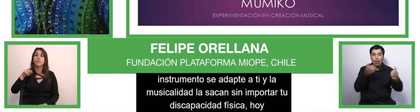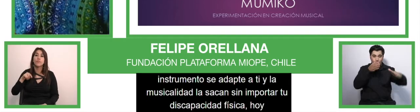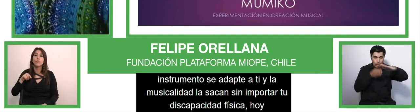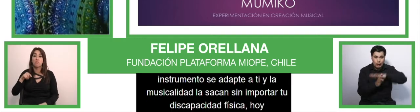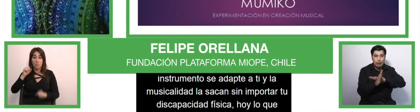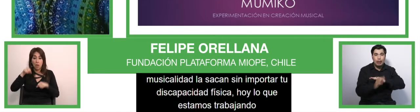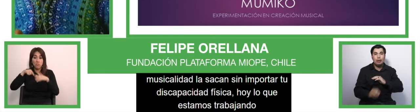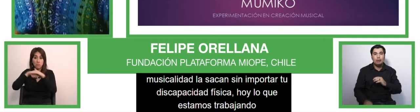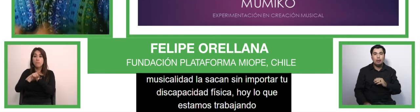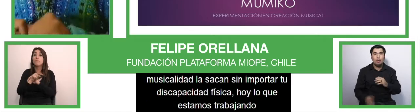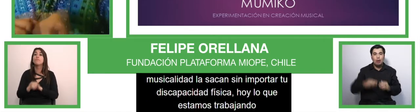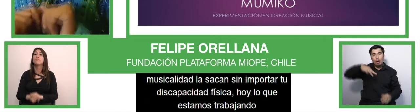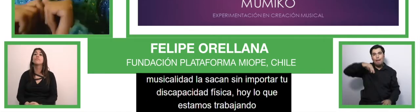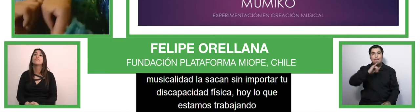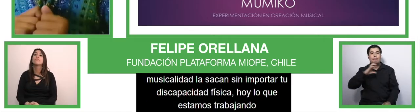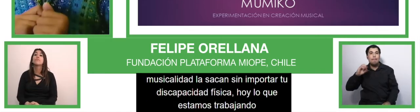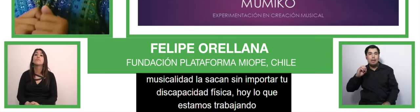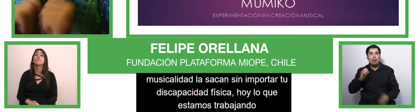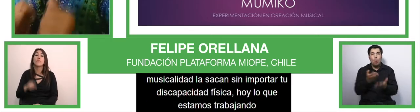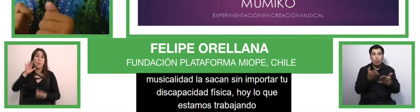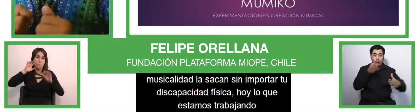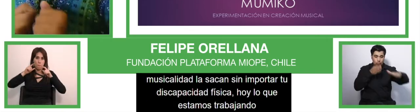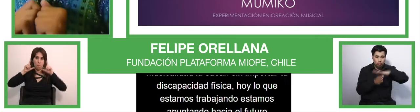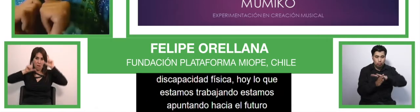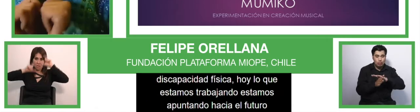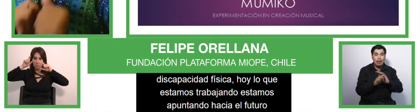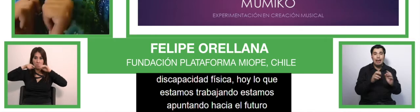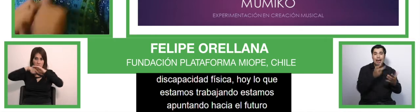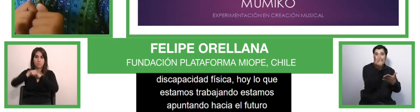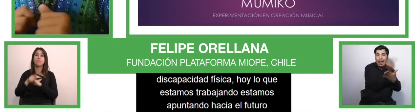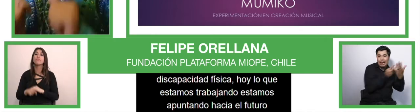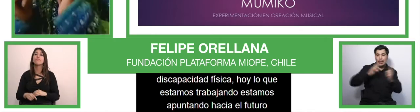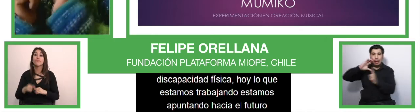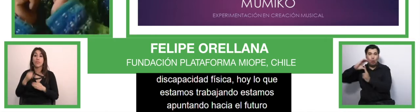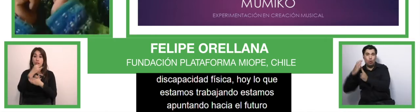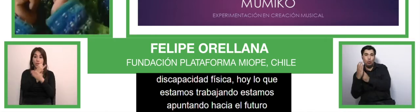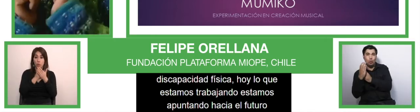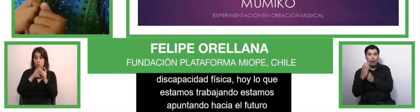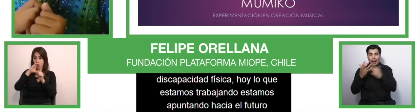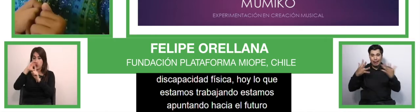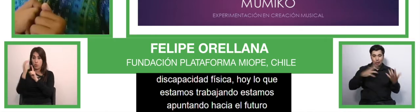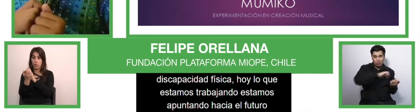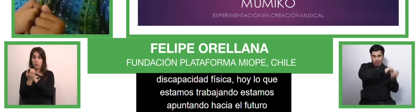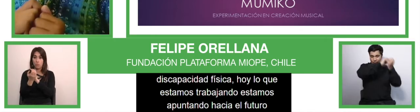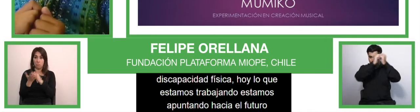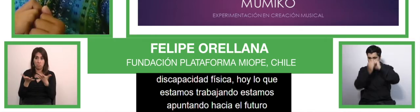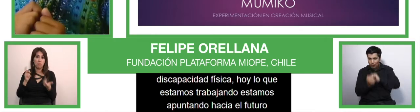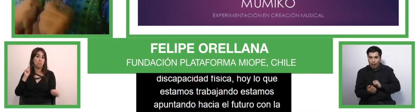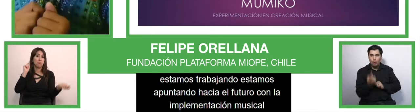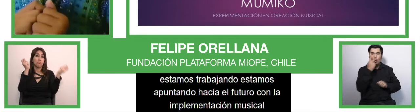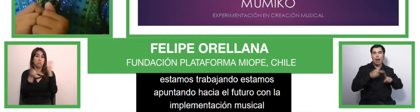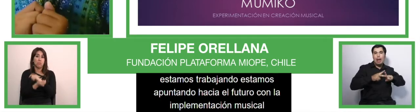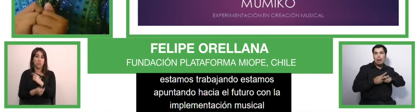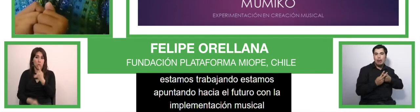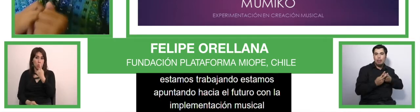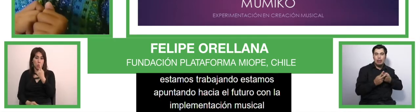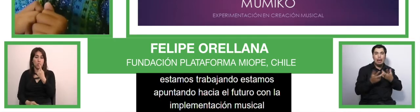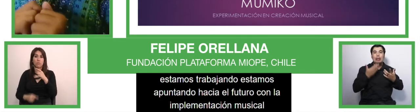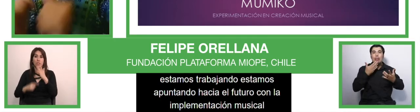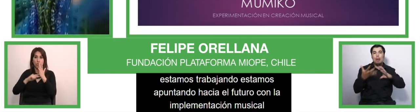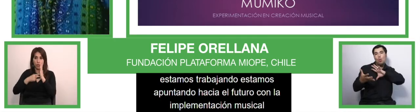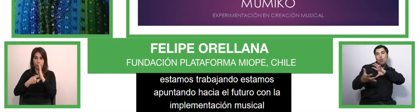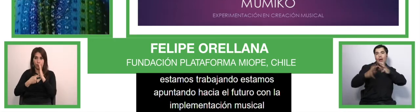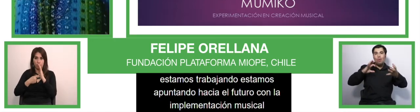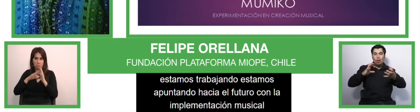con la experimentación musical, y en el fondo, el arte y la cultura se ha transformado para nosotros en una herramienta y en una forma de